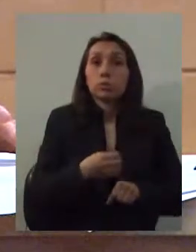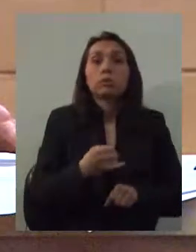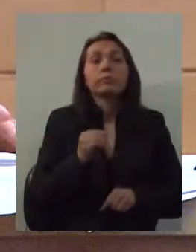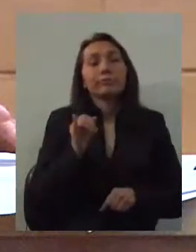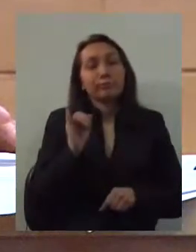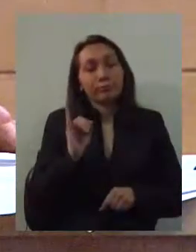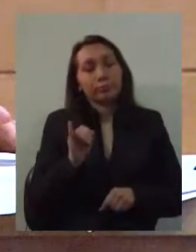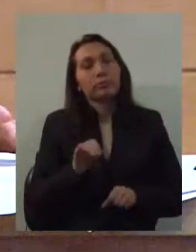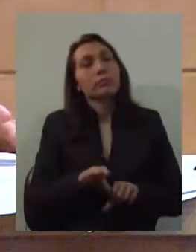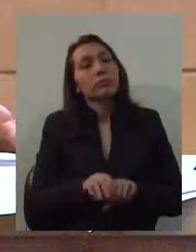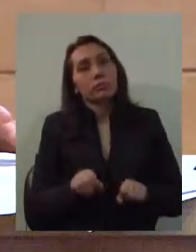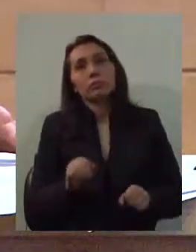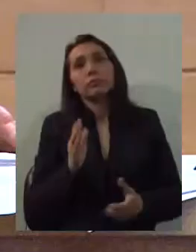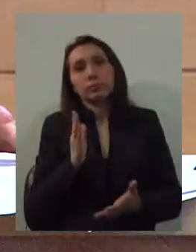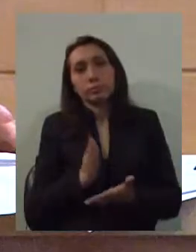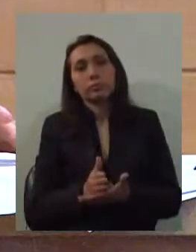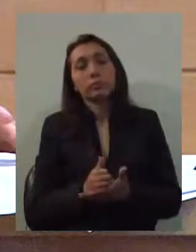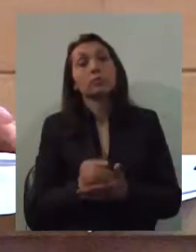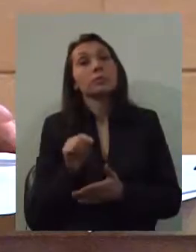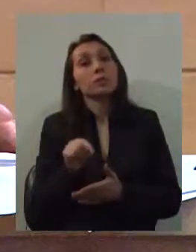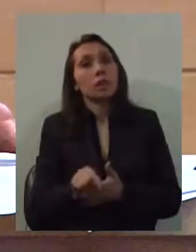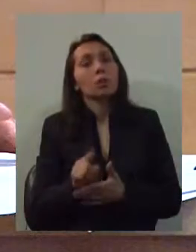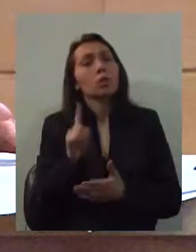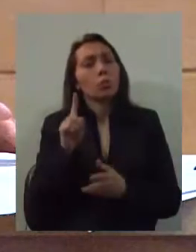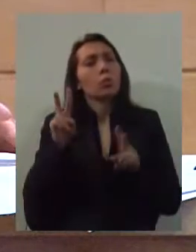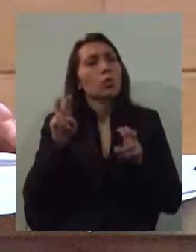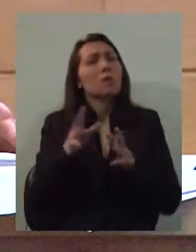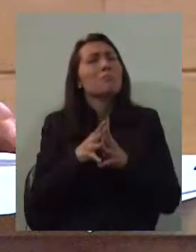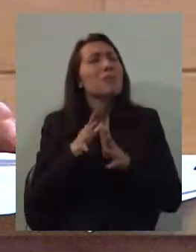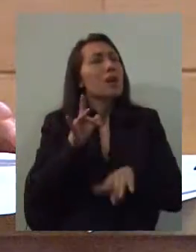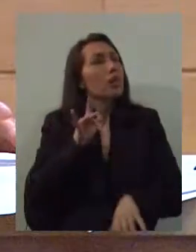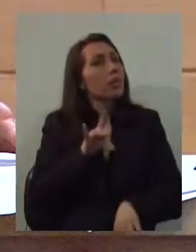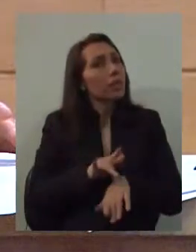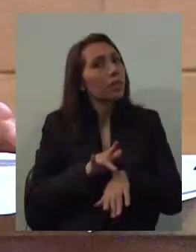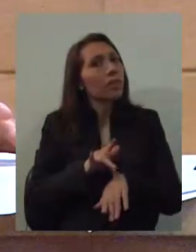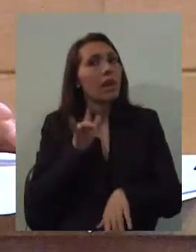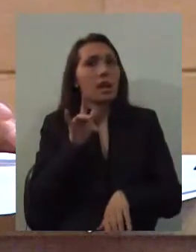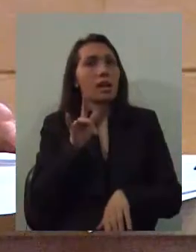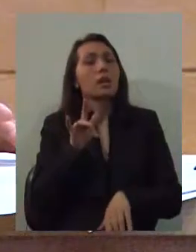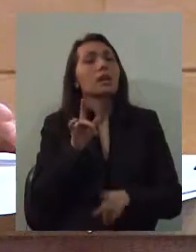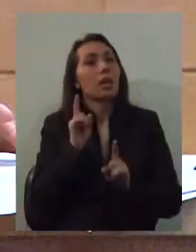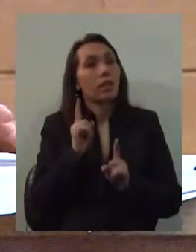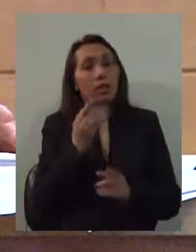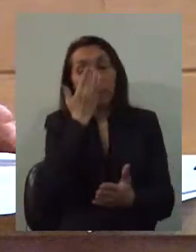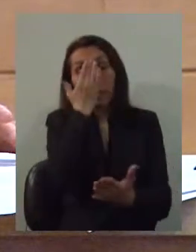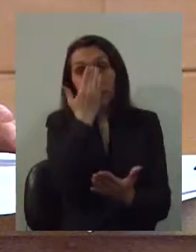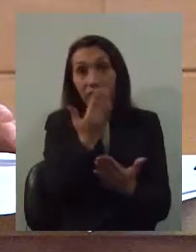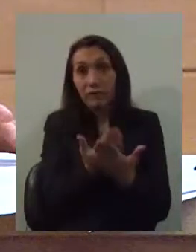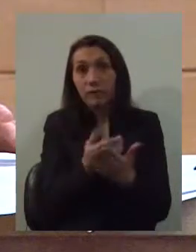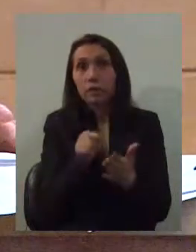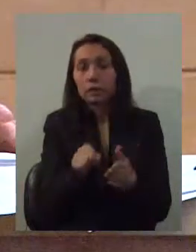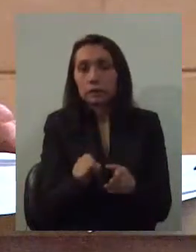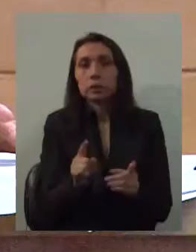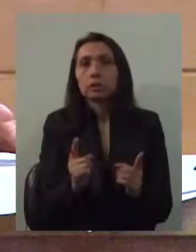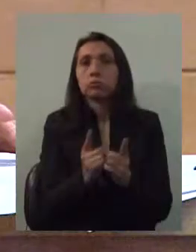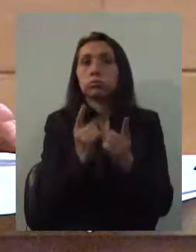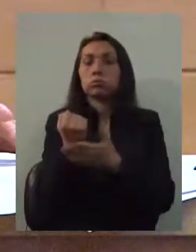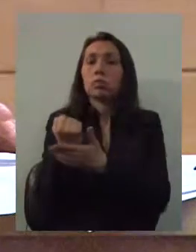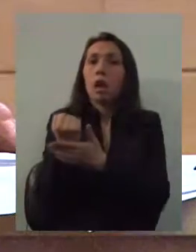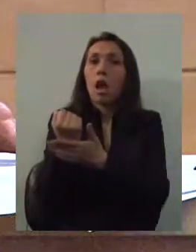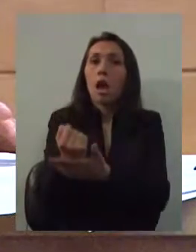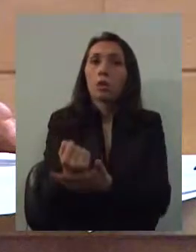acuerdo, absolutamente. Esta es quizá una de las materias más delicadas que debemos afrontar en materia de